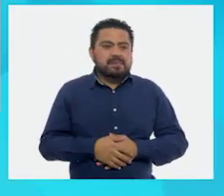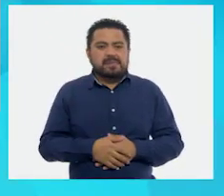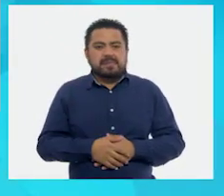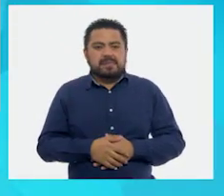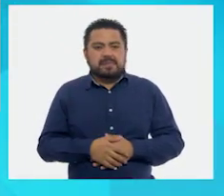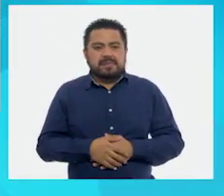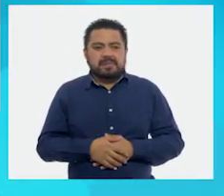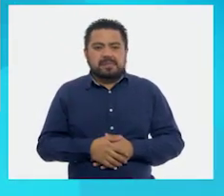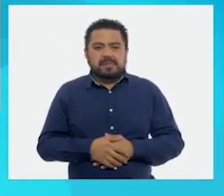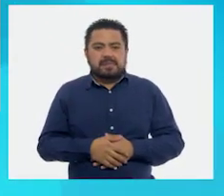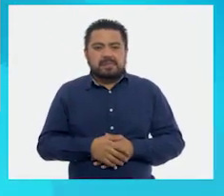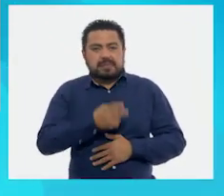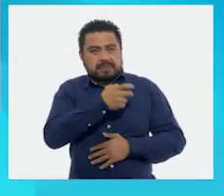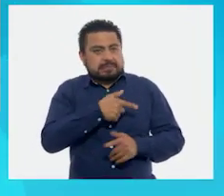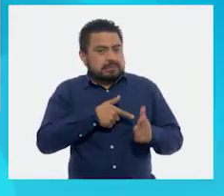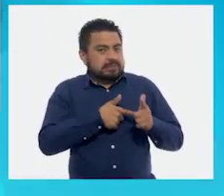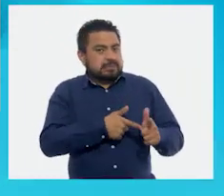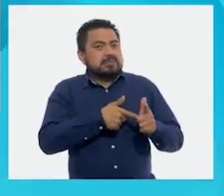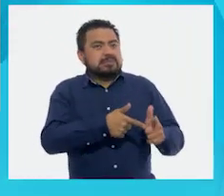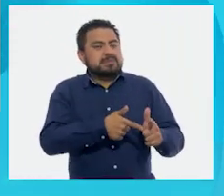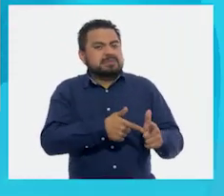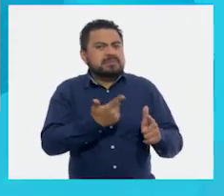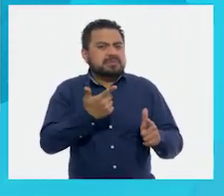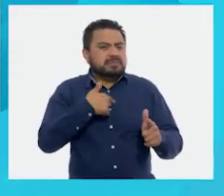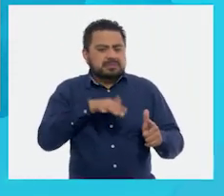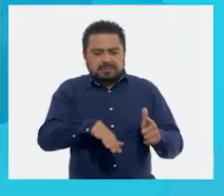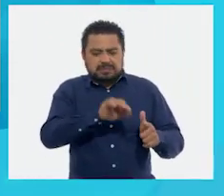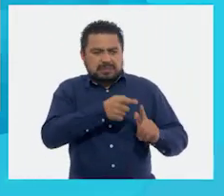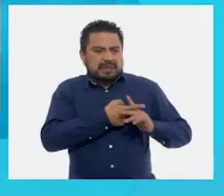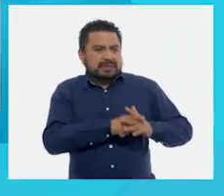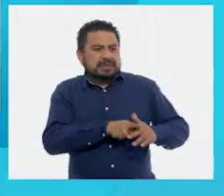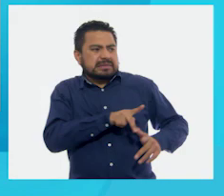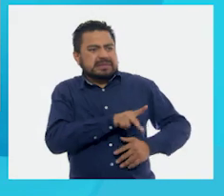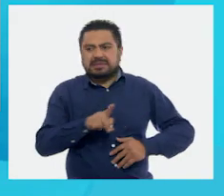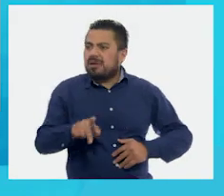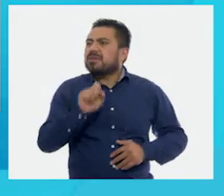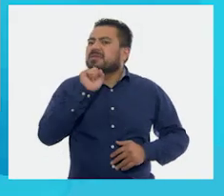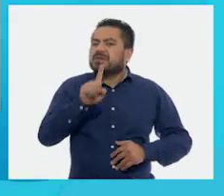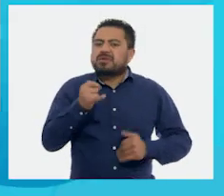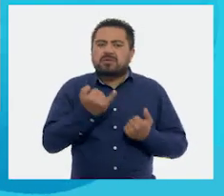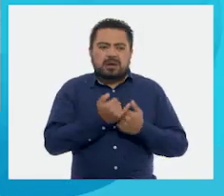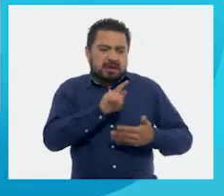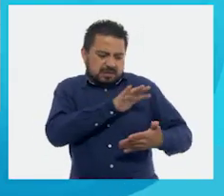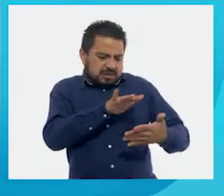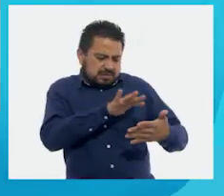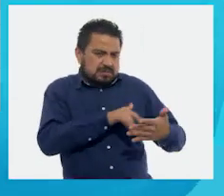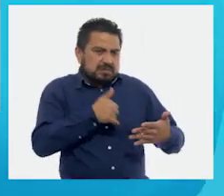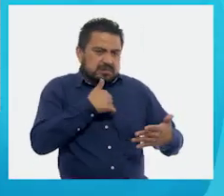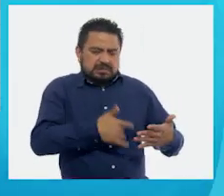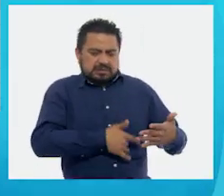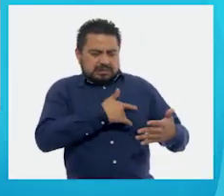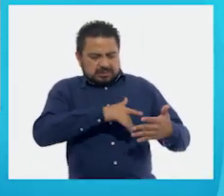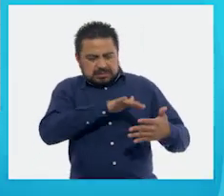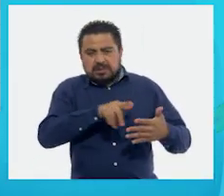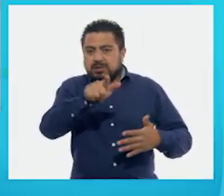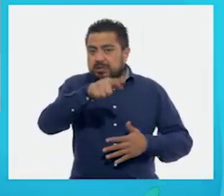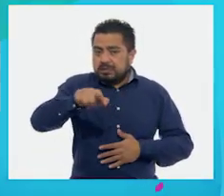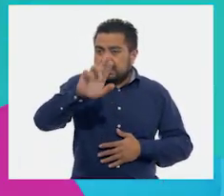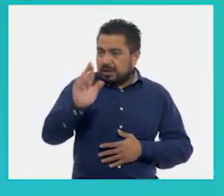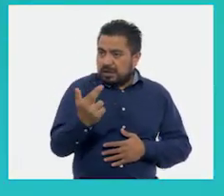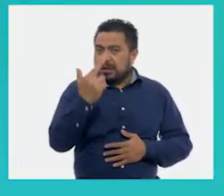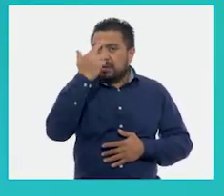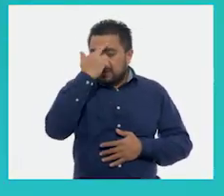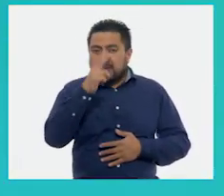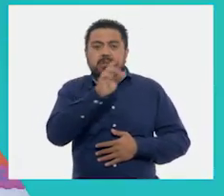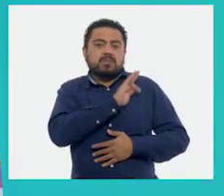está interesante. Sí, yo siento que está como la que yo escogí al principio. Ah, sí, pero que cierto. Está leyendo, yo siento que está así. Muy bien, recuerden, niñas y